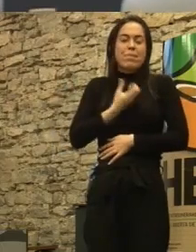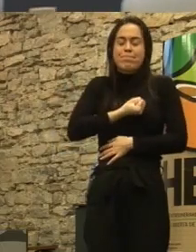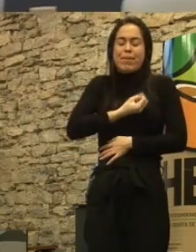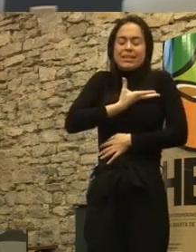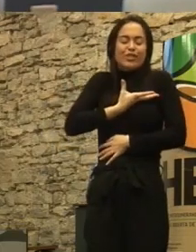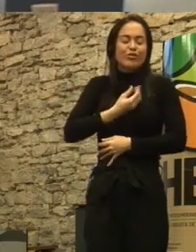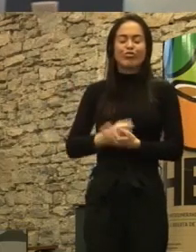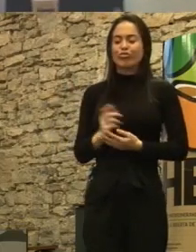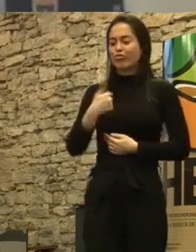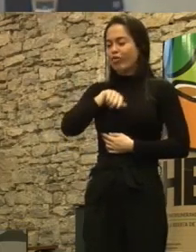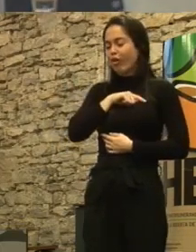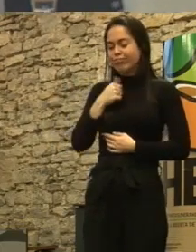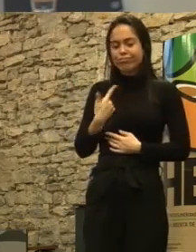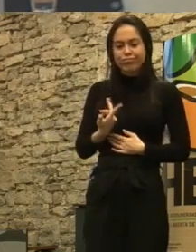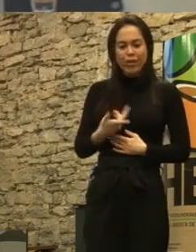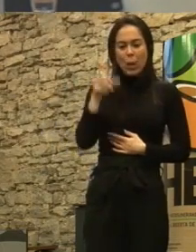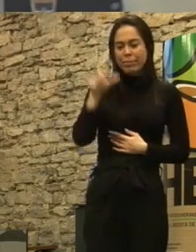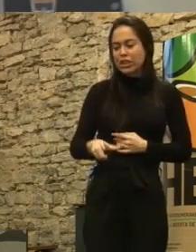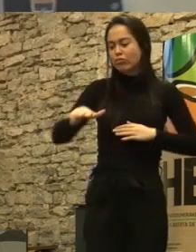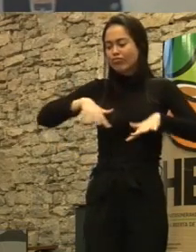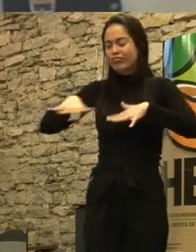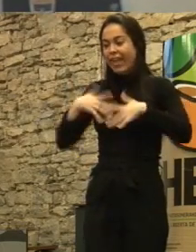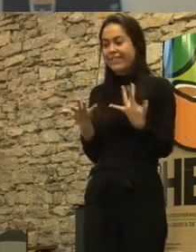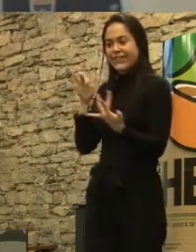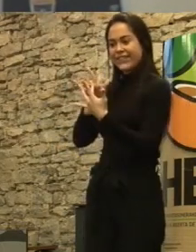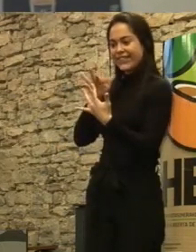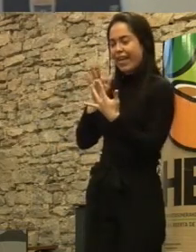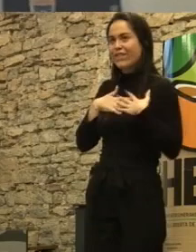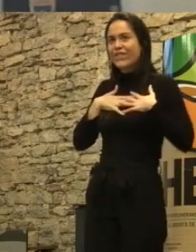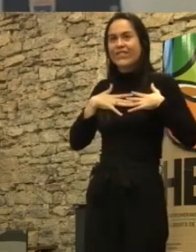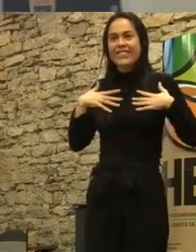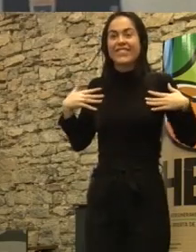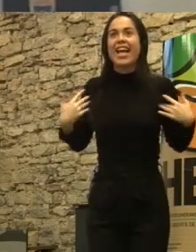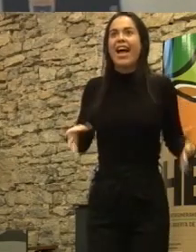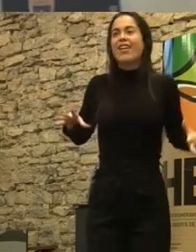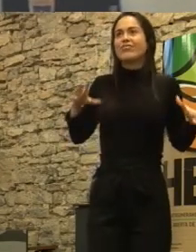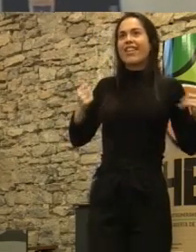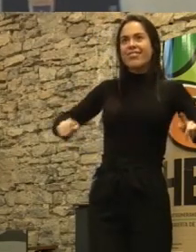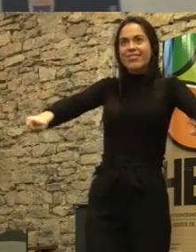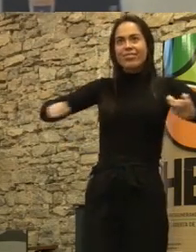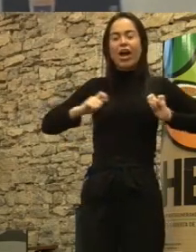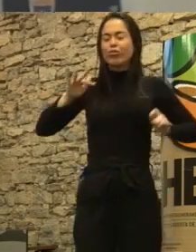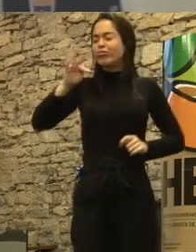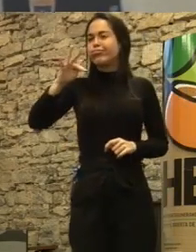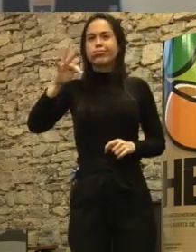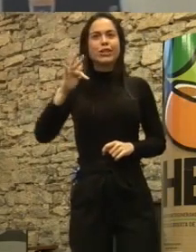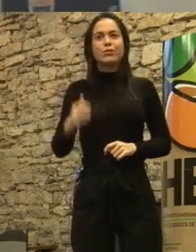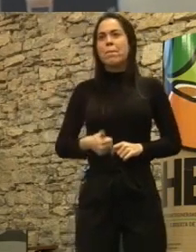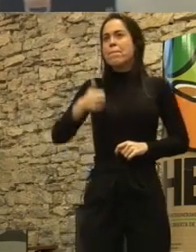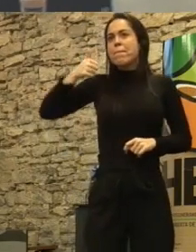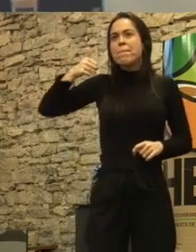porque cada vez que entro en contacto con uno, me ilusiono y vuelve un optimismo y un sentido de